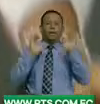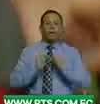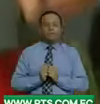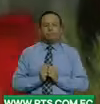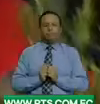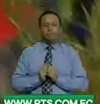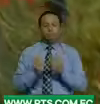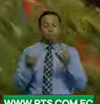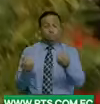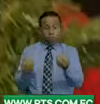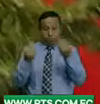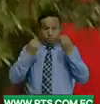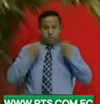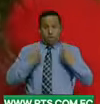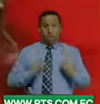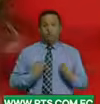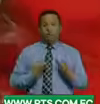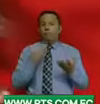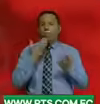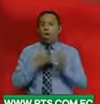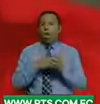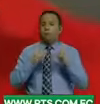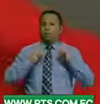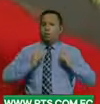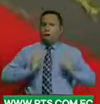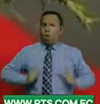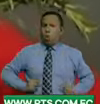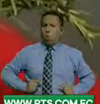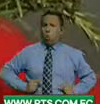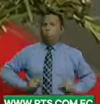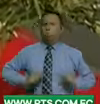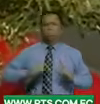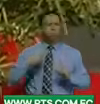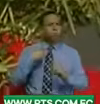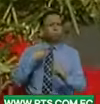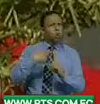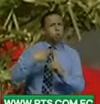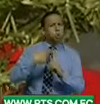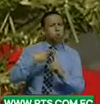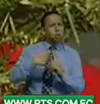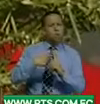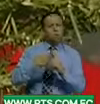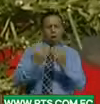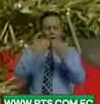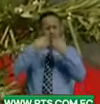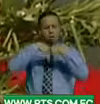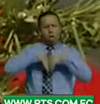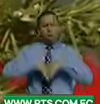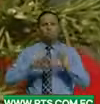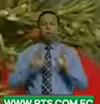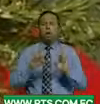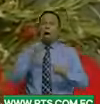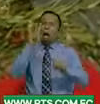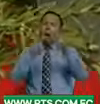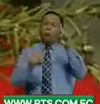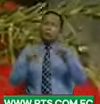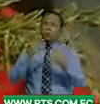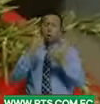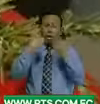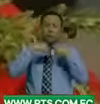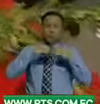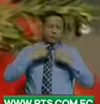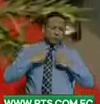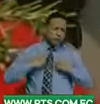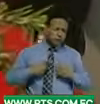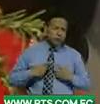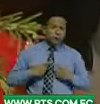ideal para la salud energética, física y espiritual. Hay gente que está deprimida y que con un